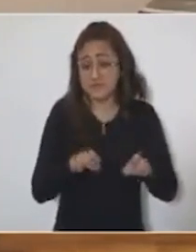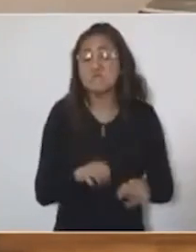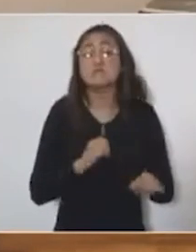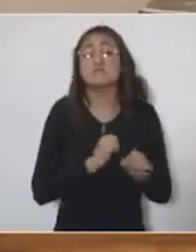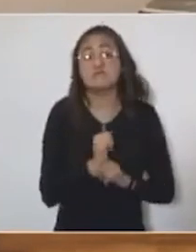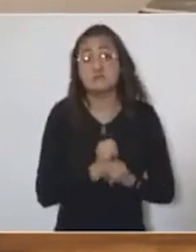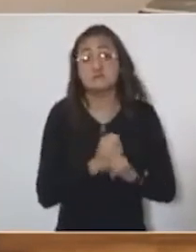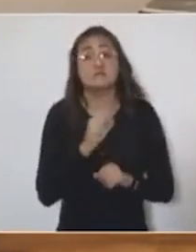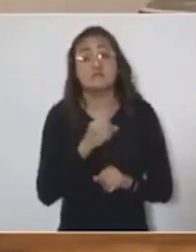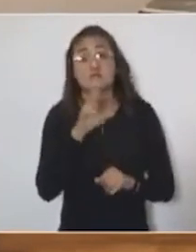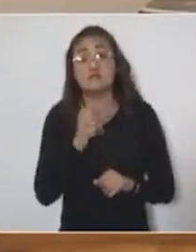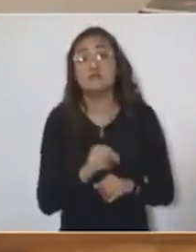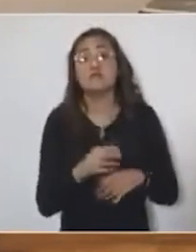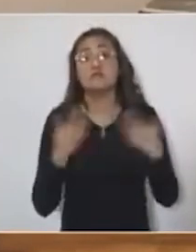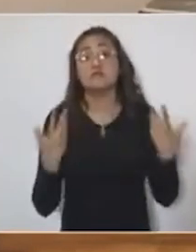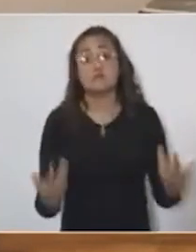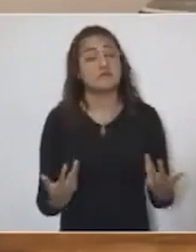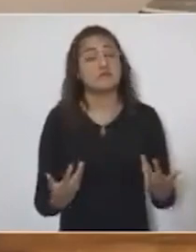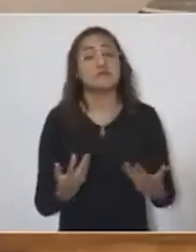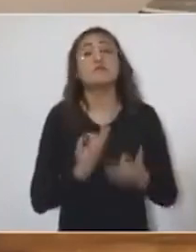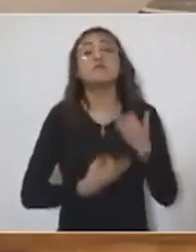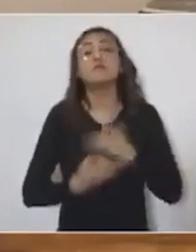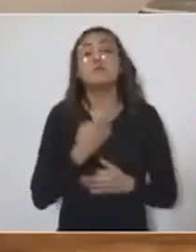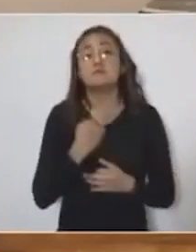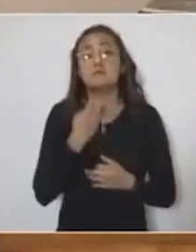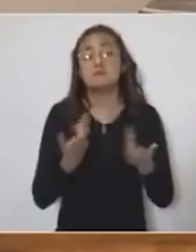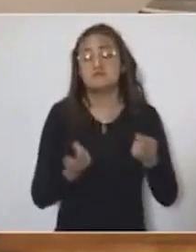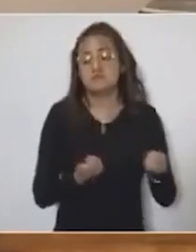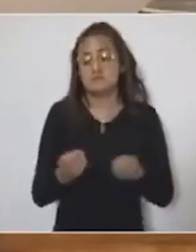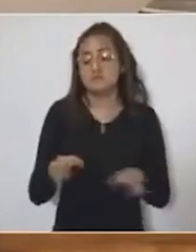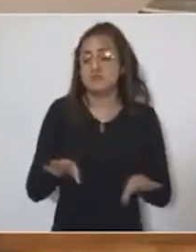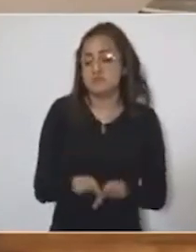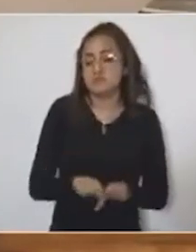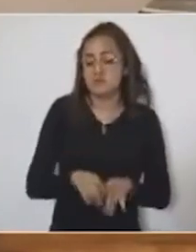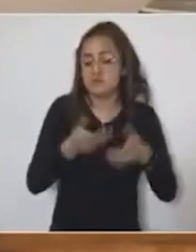investigación de todo esto, del manejo de las factureras en